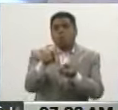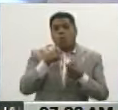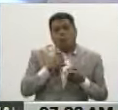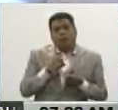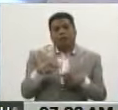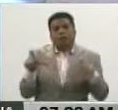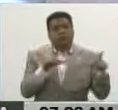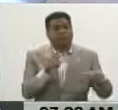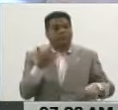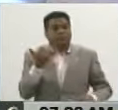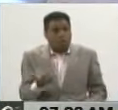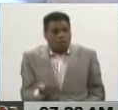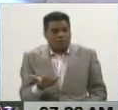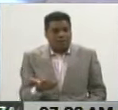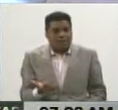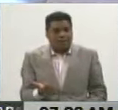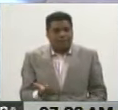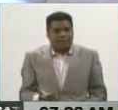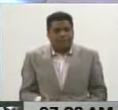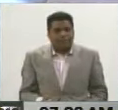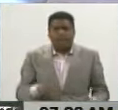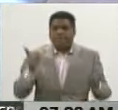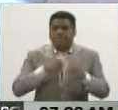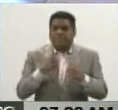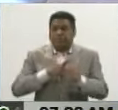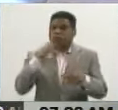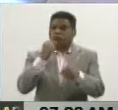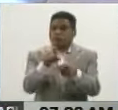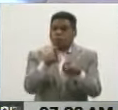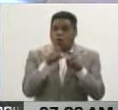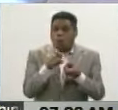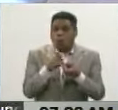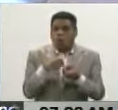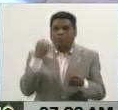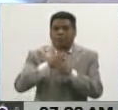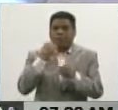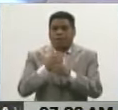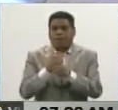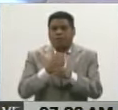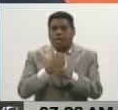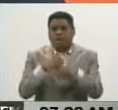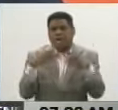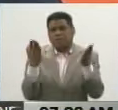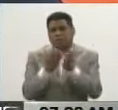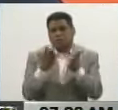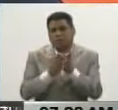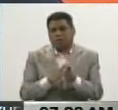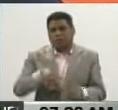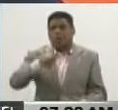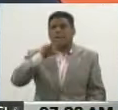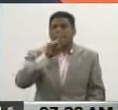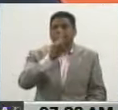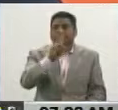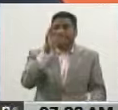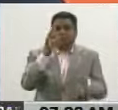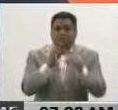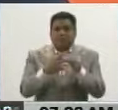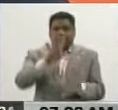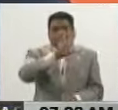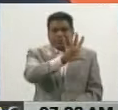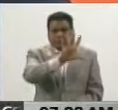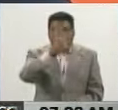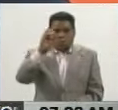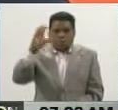¿no? Y ahorita, el próximo 10 de septiembre, vamos a cobrar el 50% de aumento